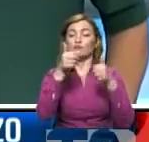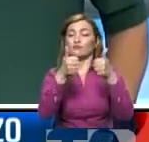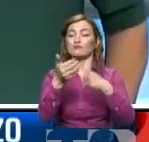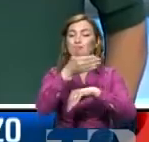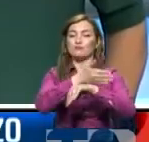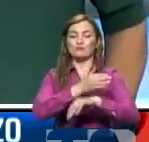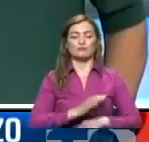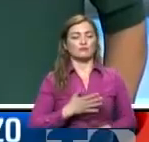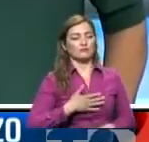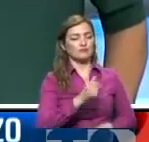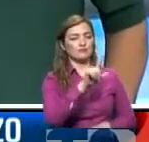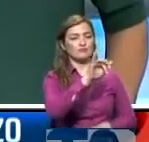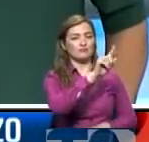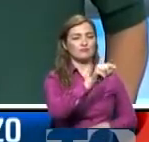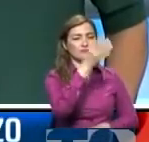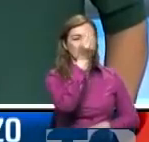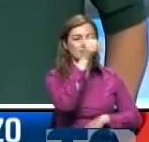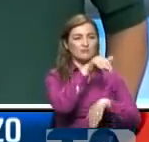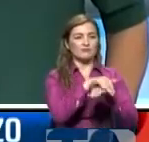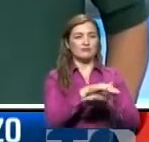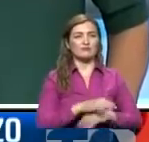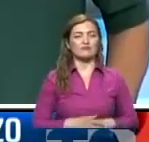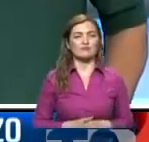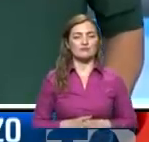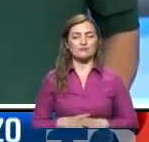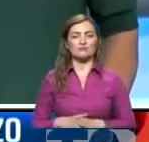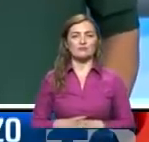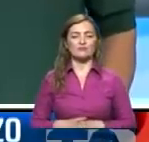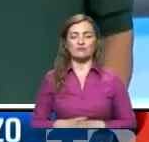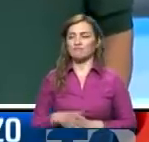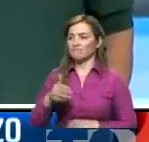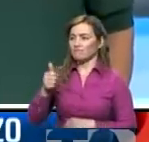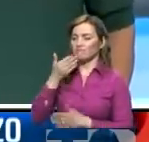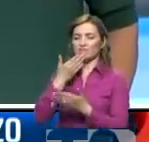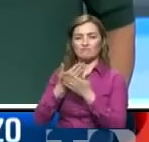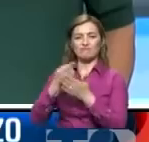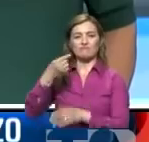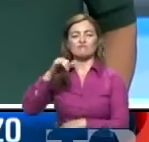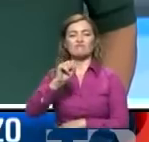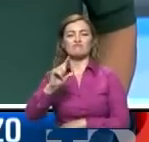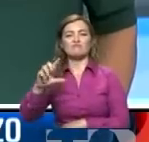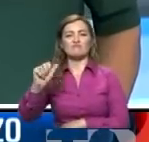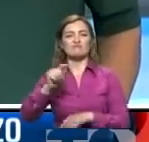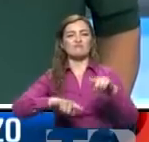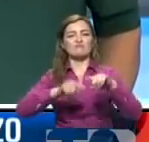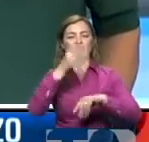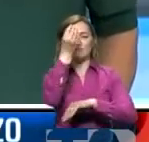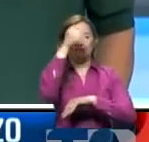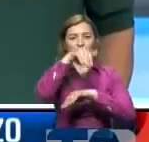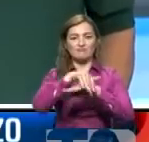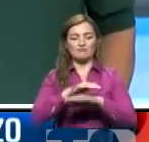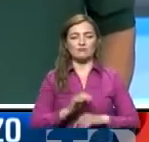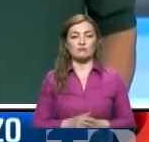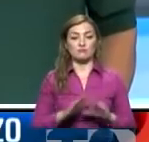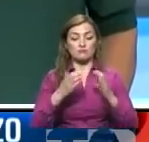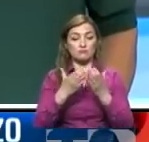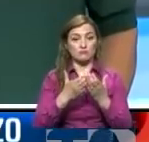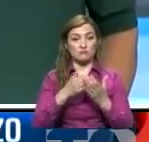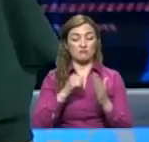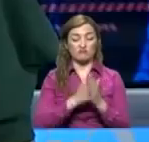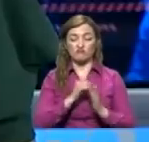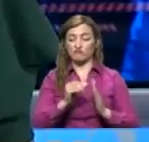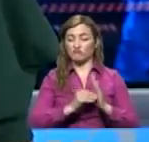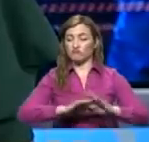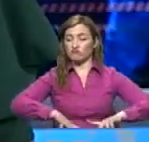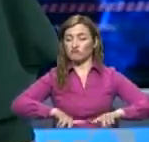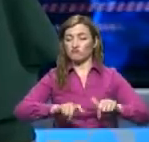candidatura. ¿Qué tal, Liz? ¿Cómo estás? Muy buenas tardes. Muy bien, Gisela. ¿Qué tal, amigos? Buenas tardes. No descarten tomar acciones legales por un